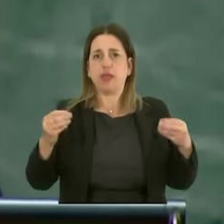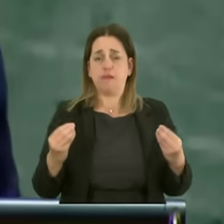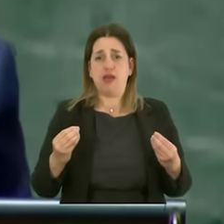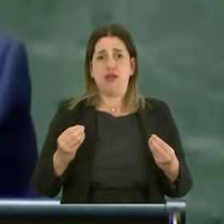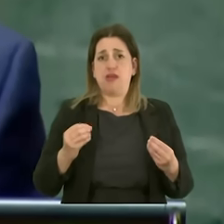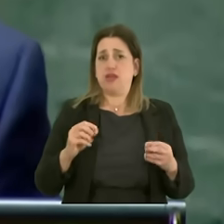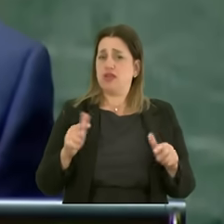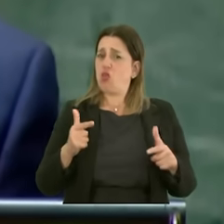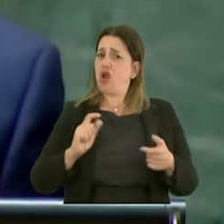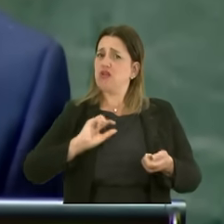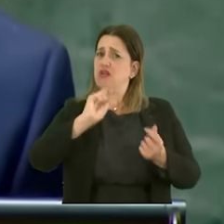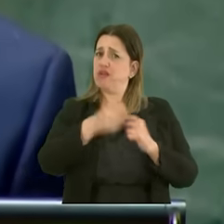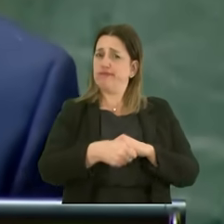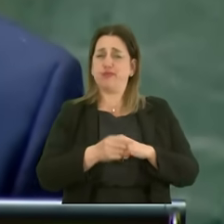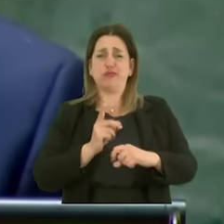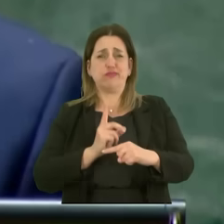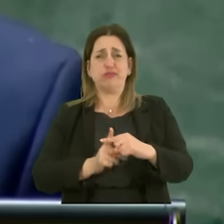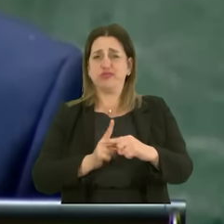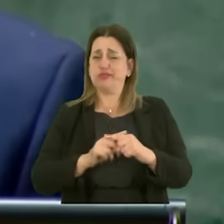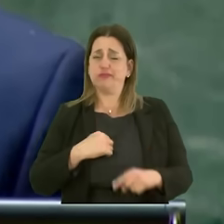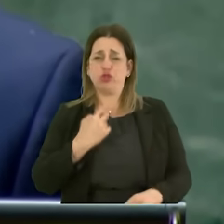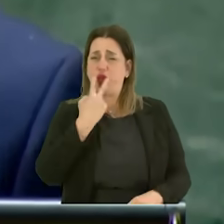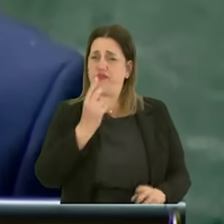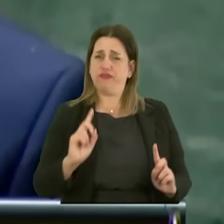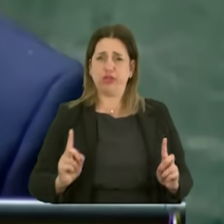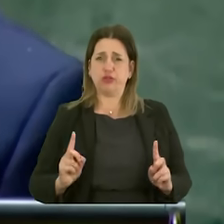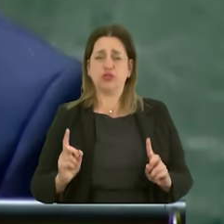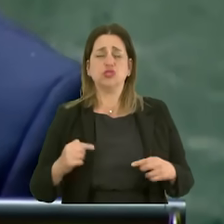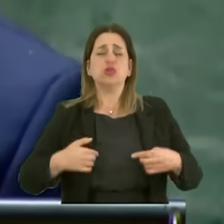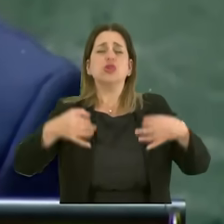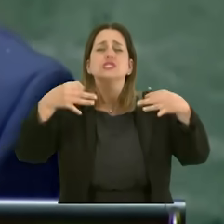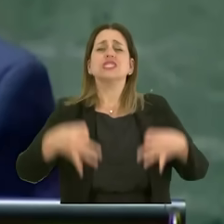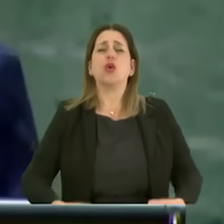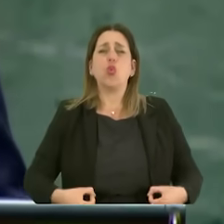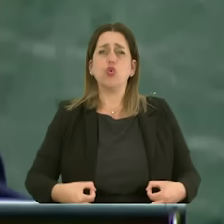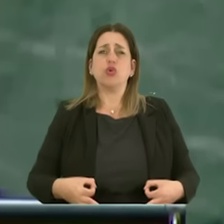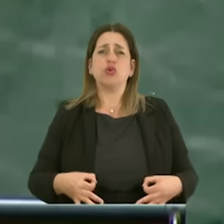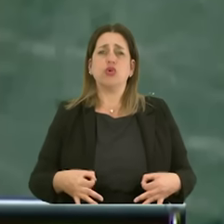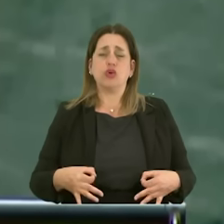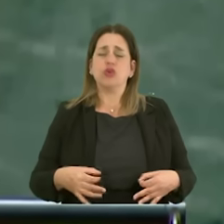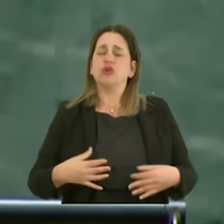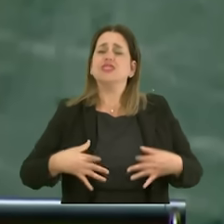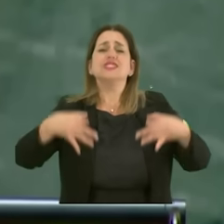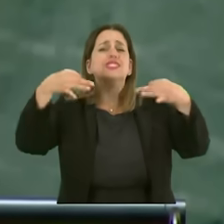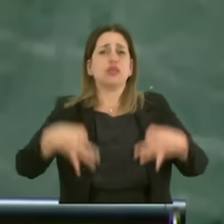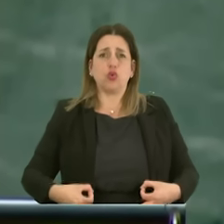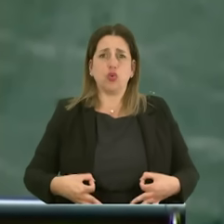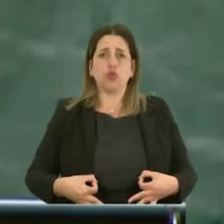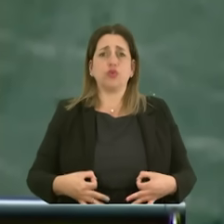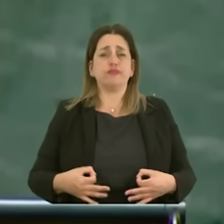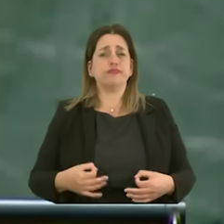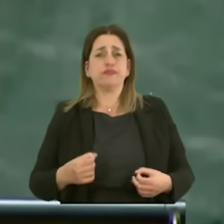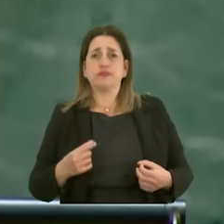no ha habido un cambio positivo Y estoy convencido que no es posible